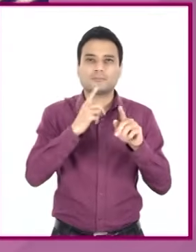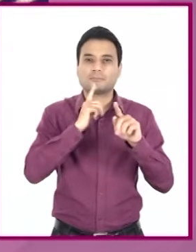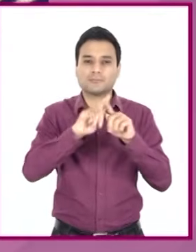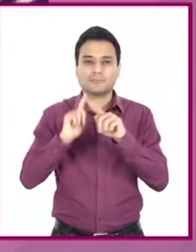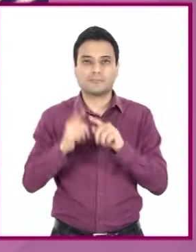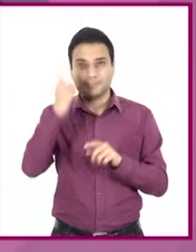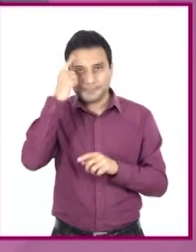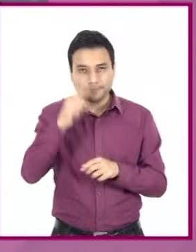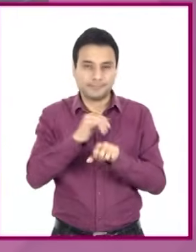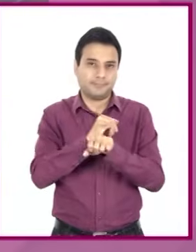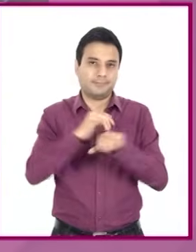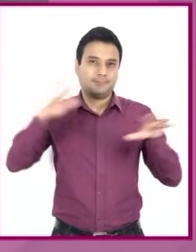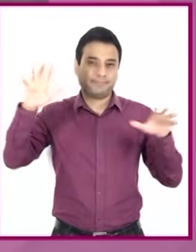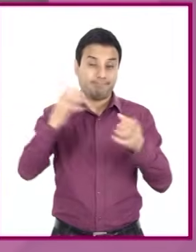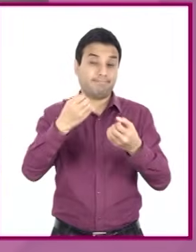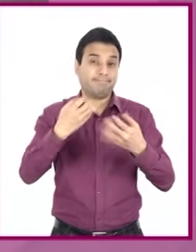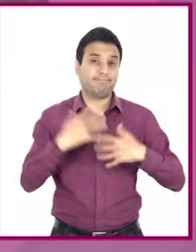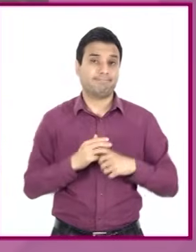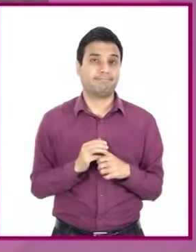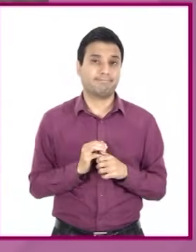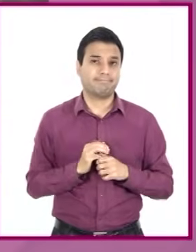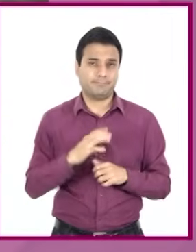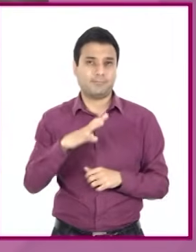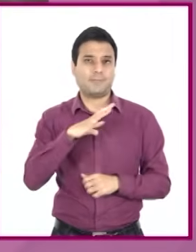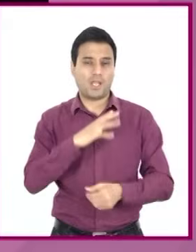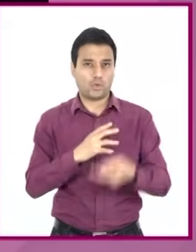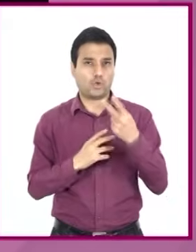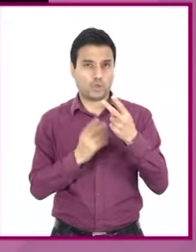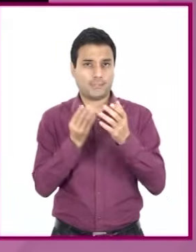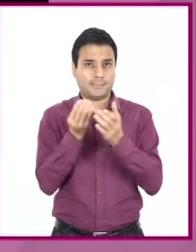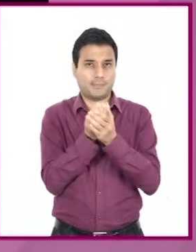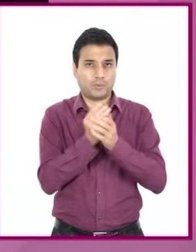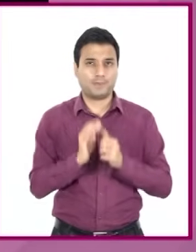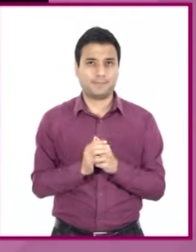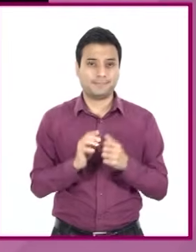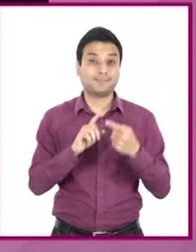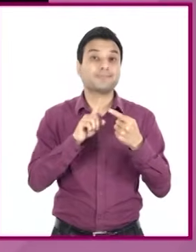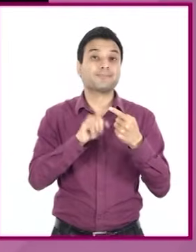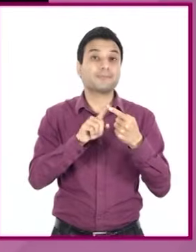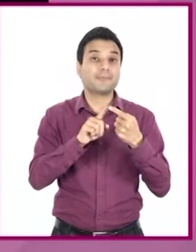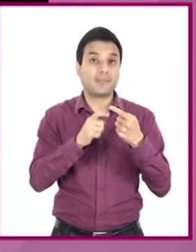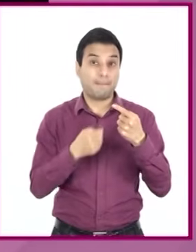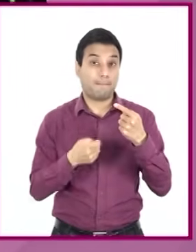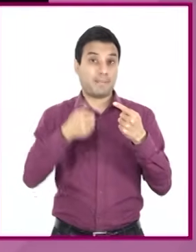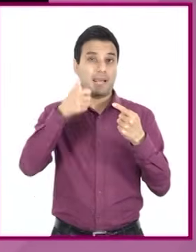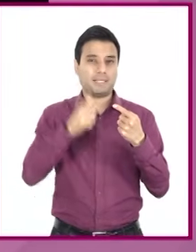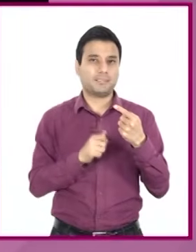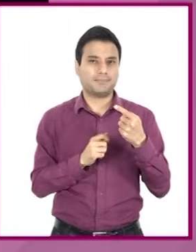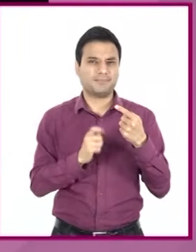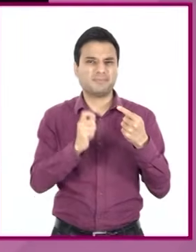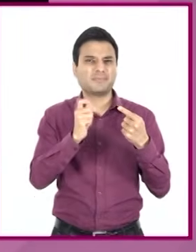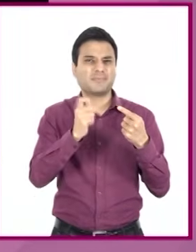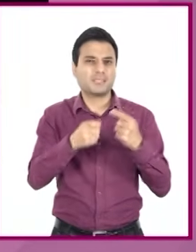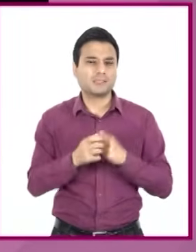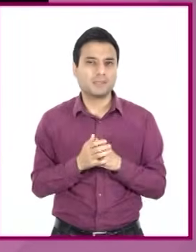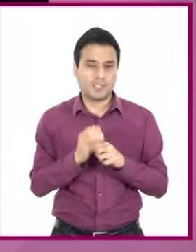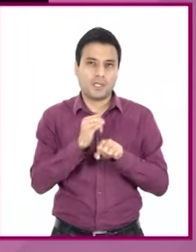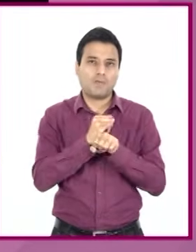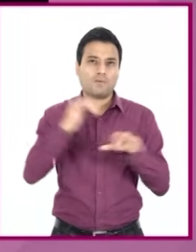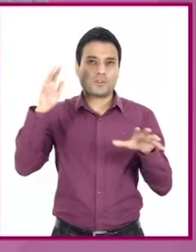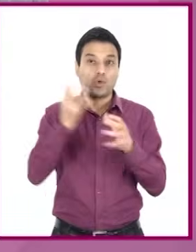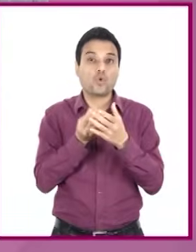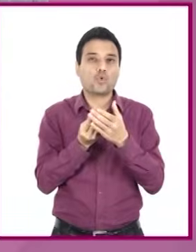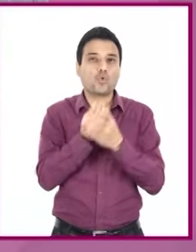necesidad informativa. Existen dos tipos: las fuentes primarias, que contienen información nueva